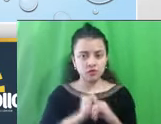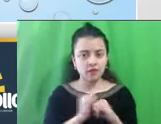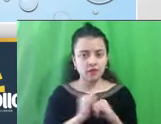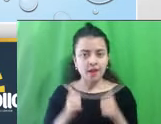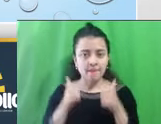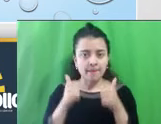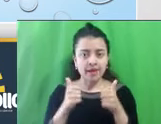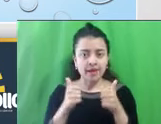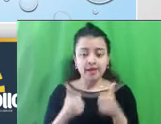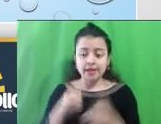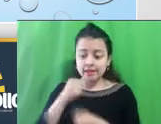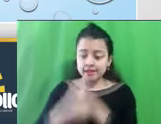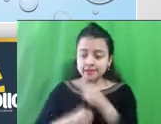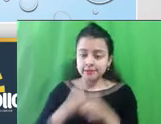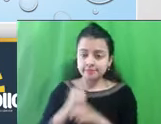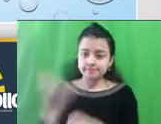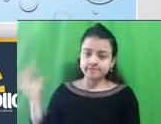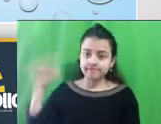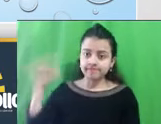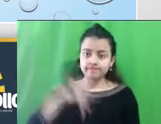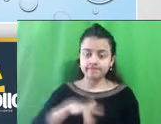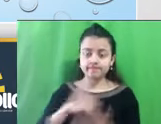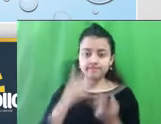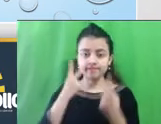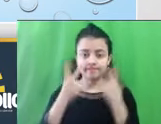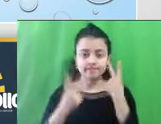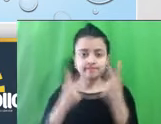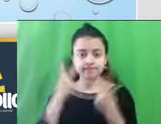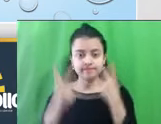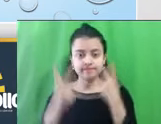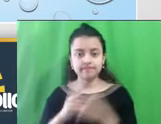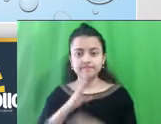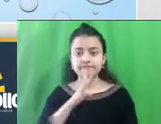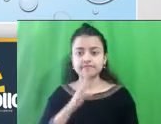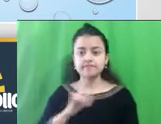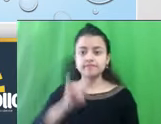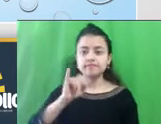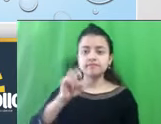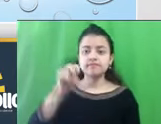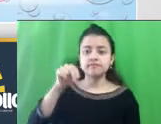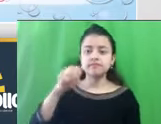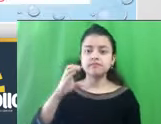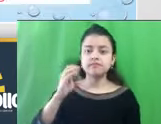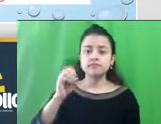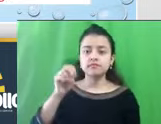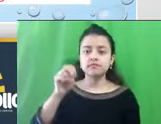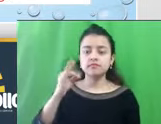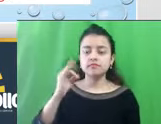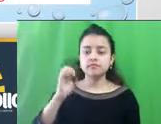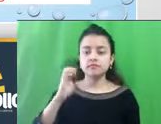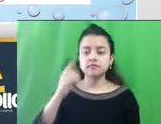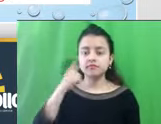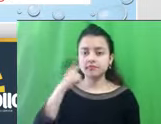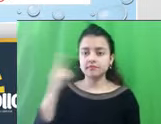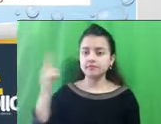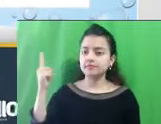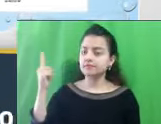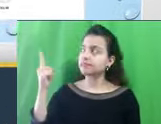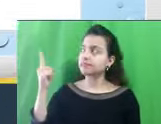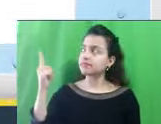de Icontec, Javier, ¿me regalas? Este año tuvimos visita de Icontec de auditoría